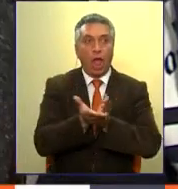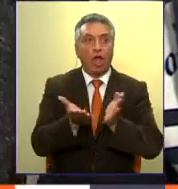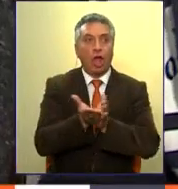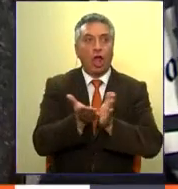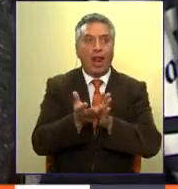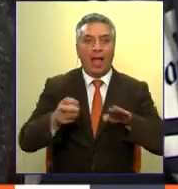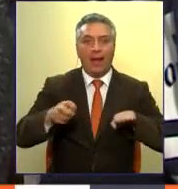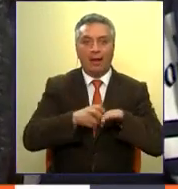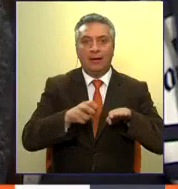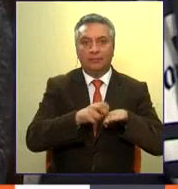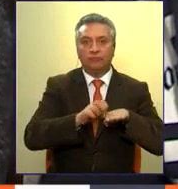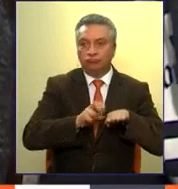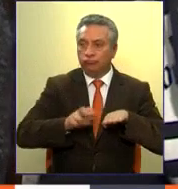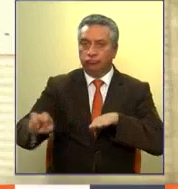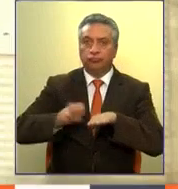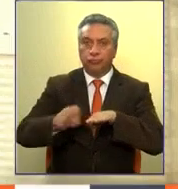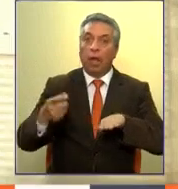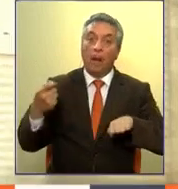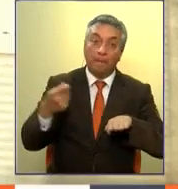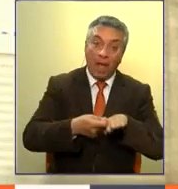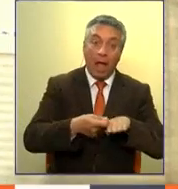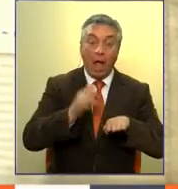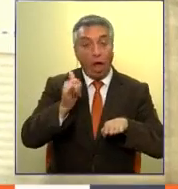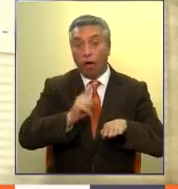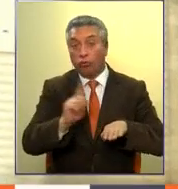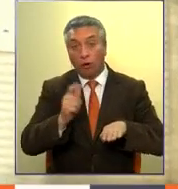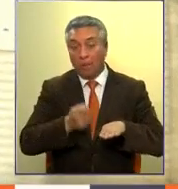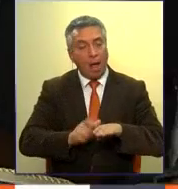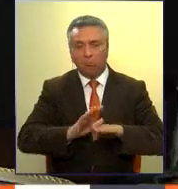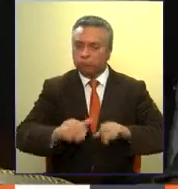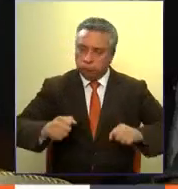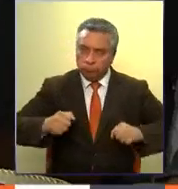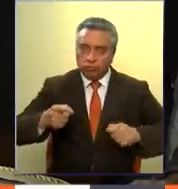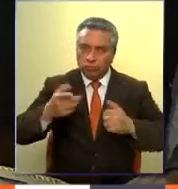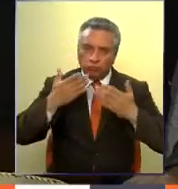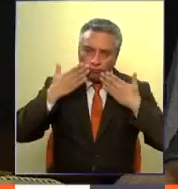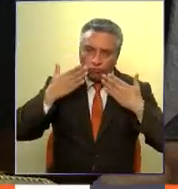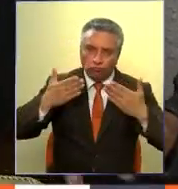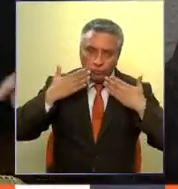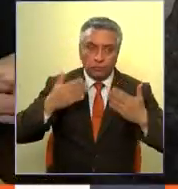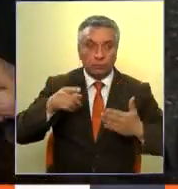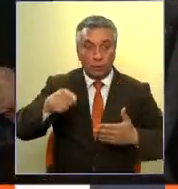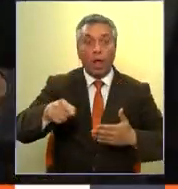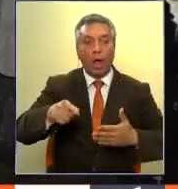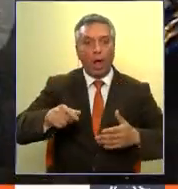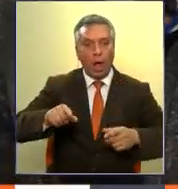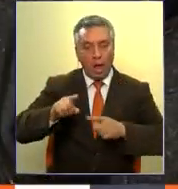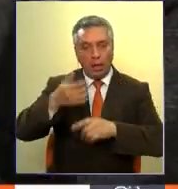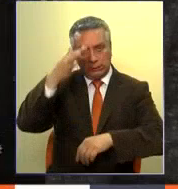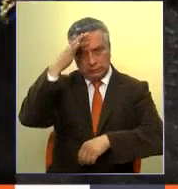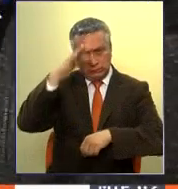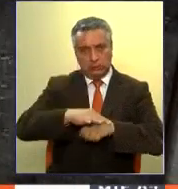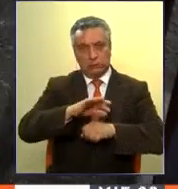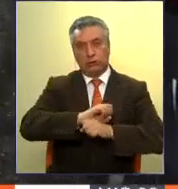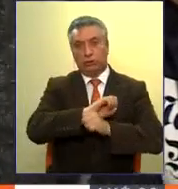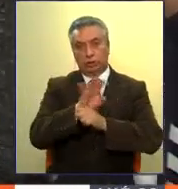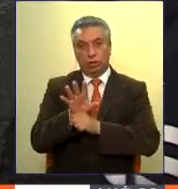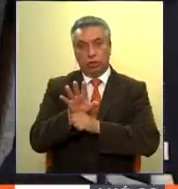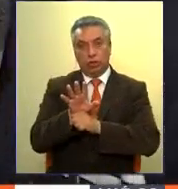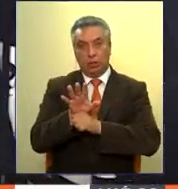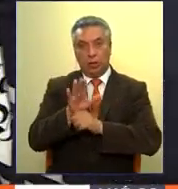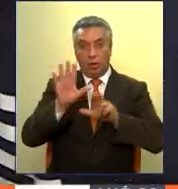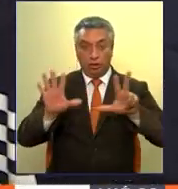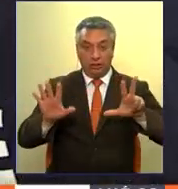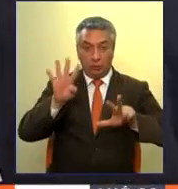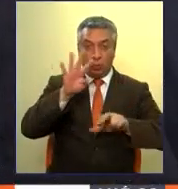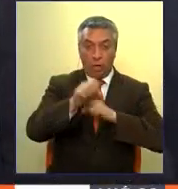comuna, pudieran o no pagar. Generosa y fuerte, hace un mes le ganó al coronavirus, a pesar de sus 84 años